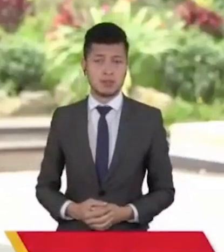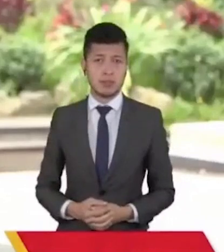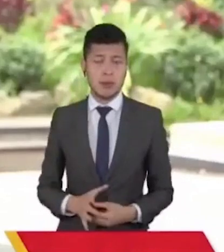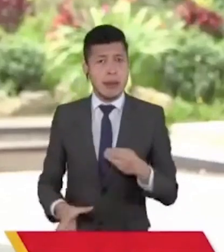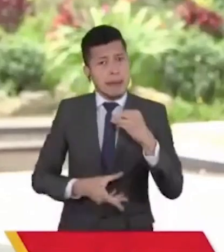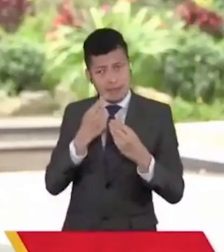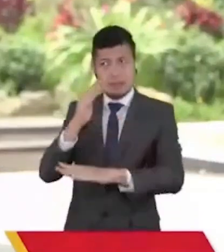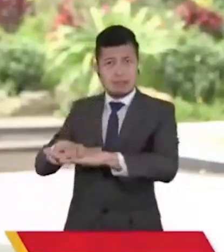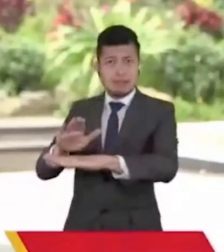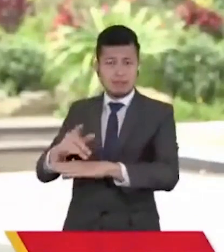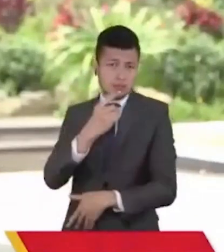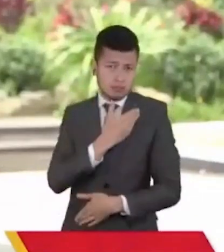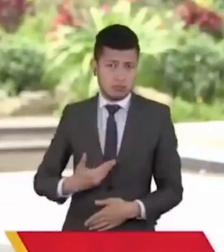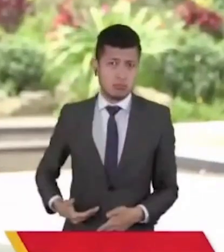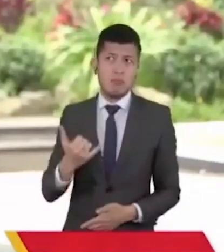usted todavía